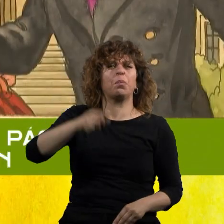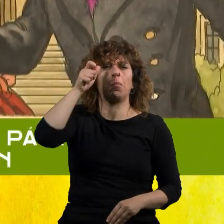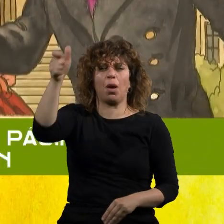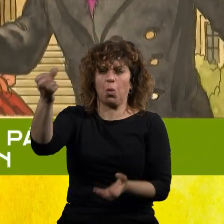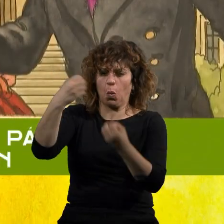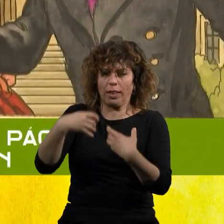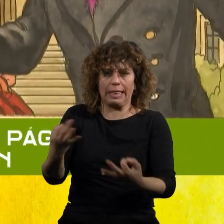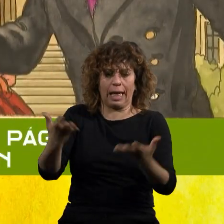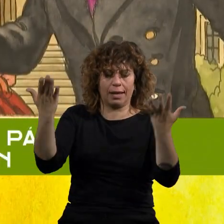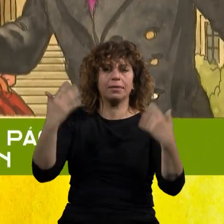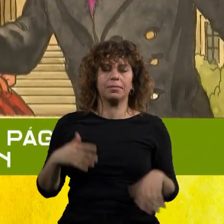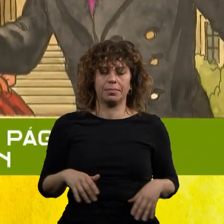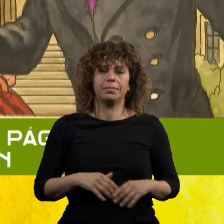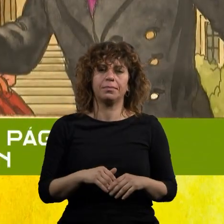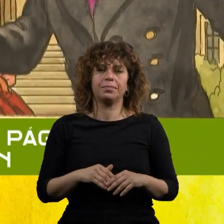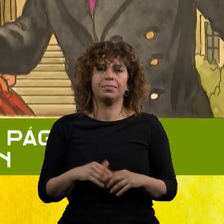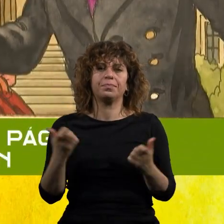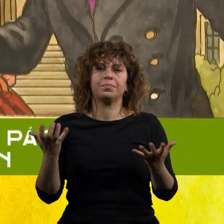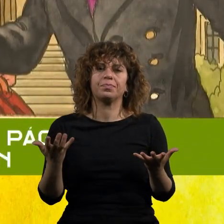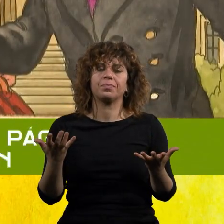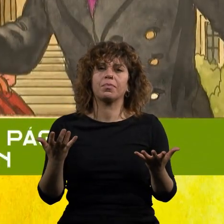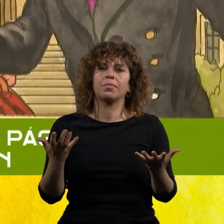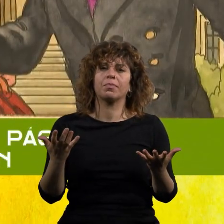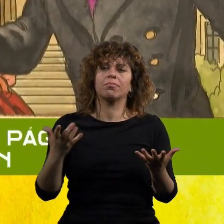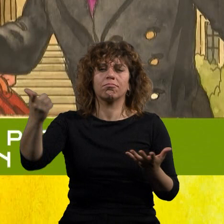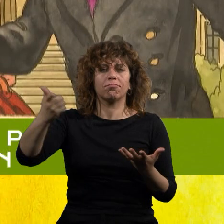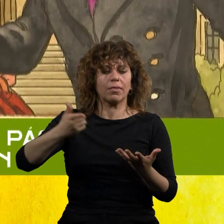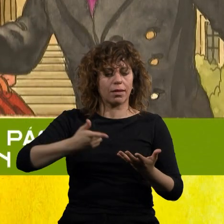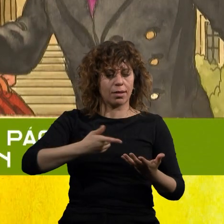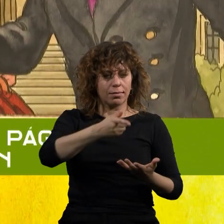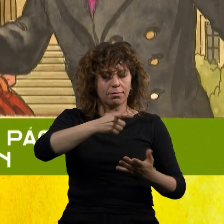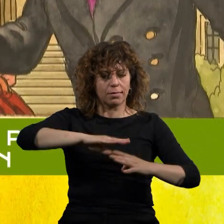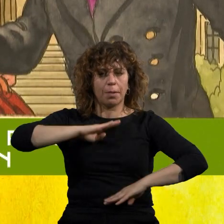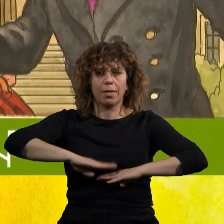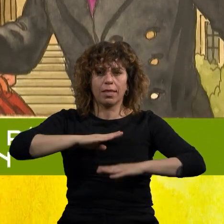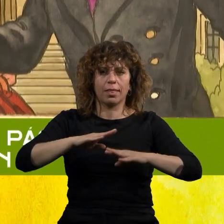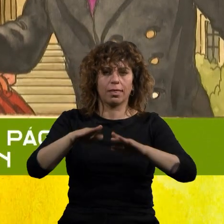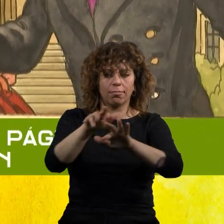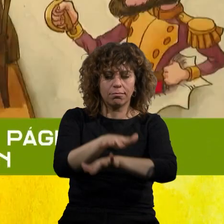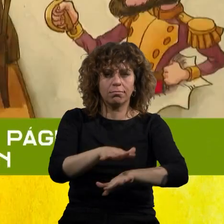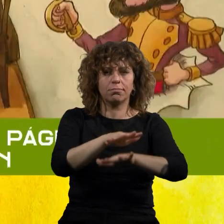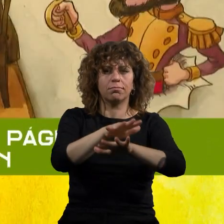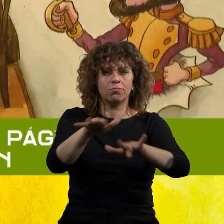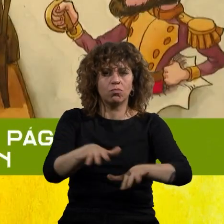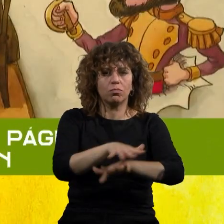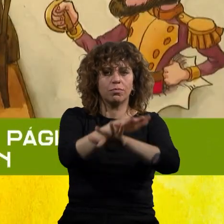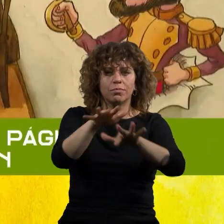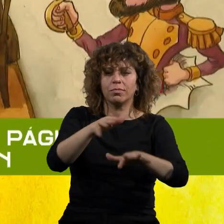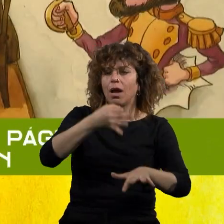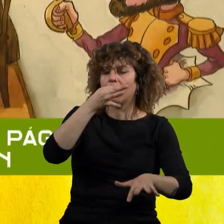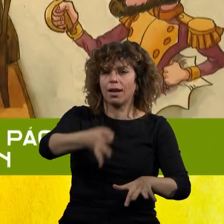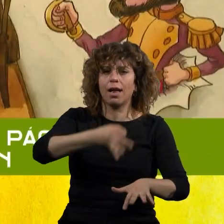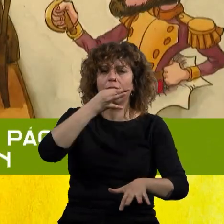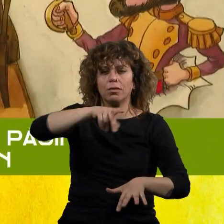¿qué nos va a contar? Y su capacidad de convicción y su oratoria, que nos